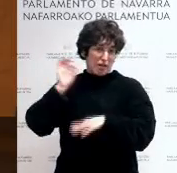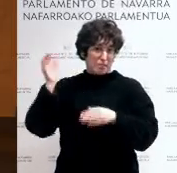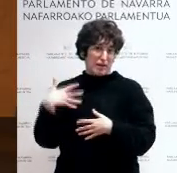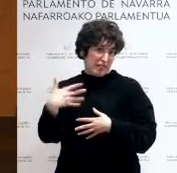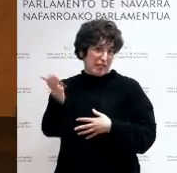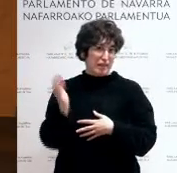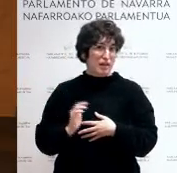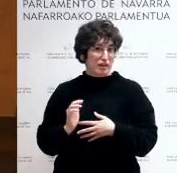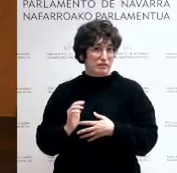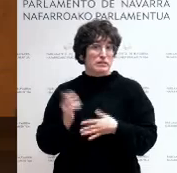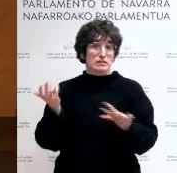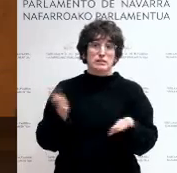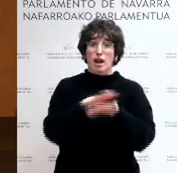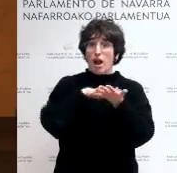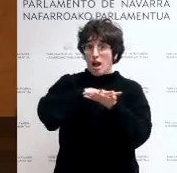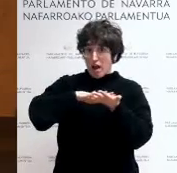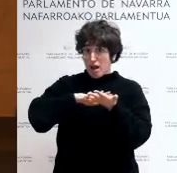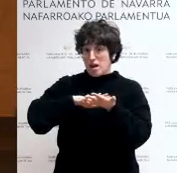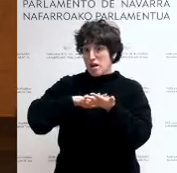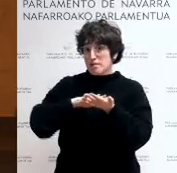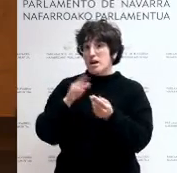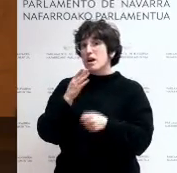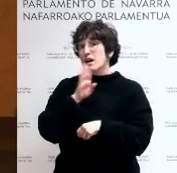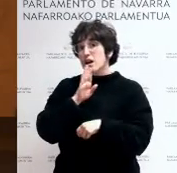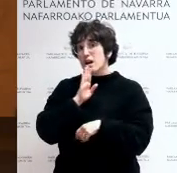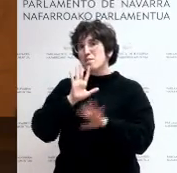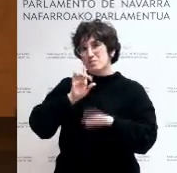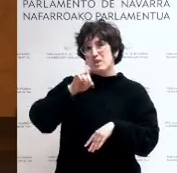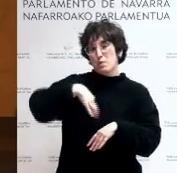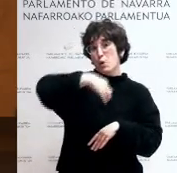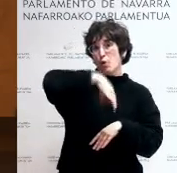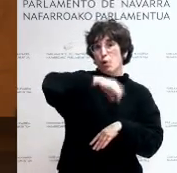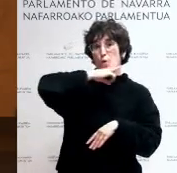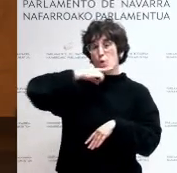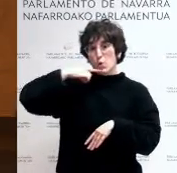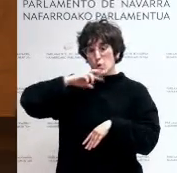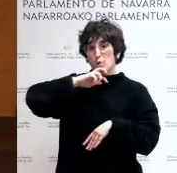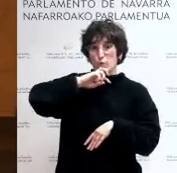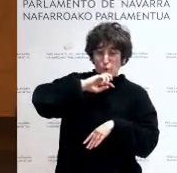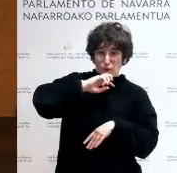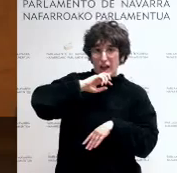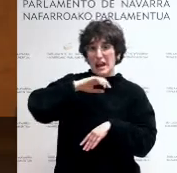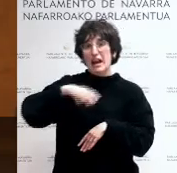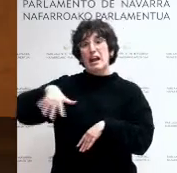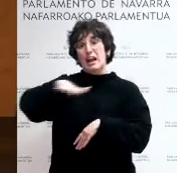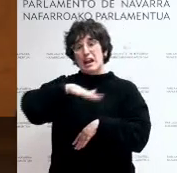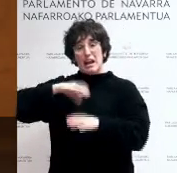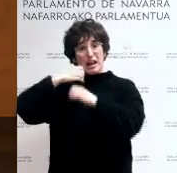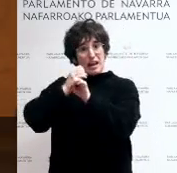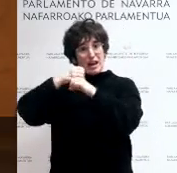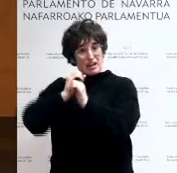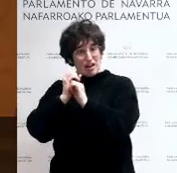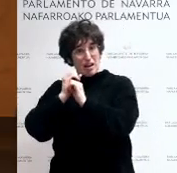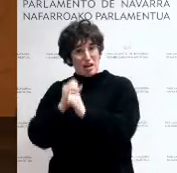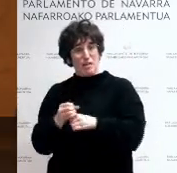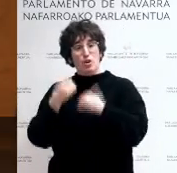de cómo ha dejado de funcionar la unidad del dolor del Hospital Reina Sofía de Tudela o de cómo en breve va a dejar de funcionar el laboratorio de anatomía patológica también en el Hospital